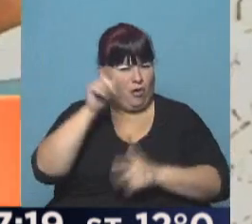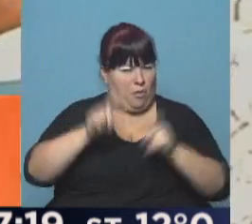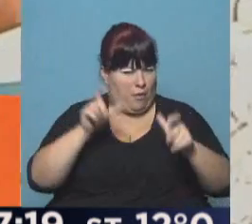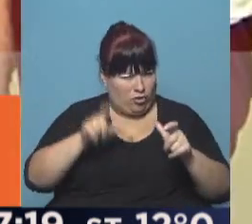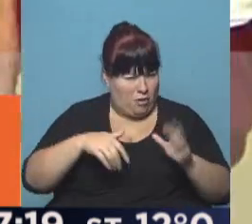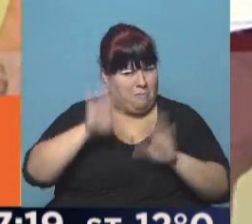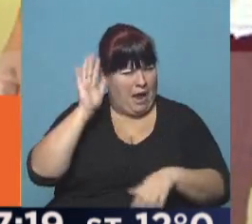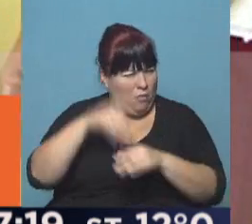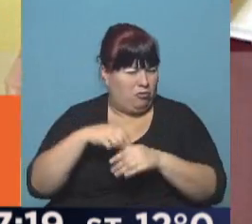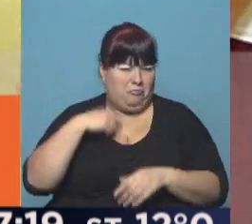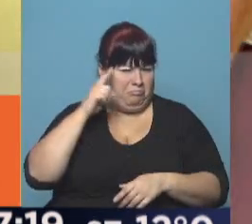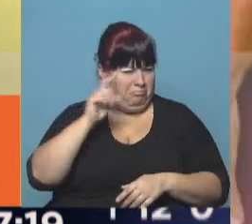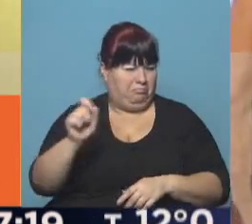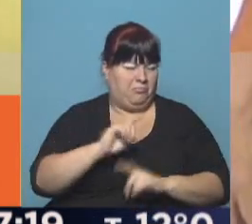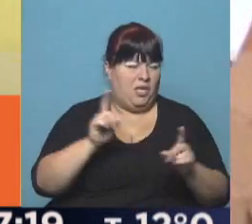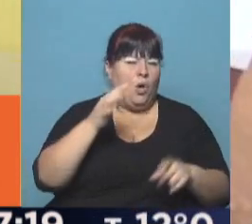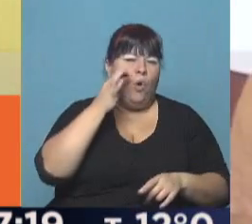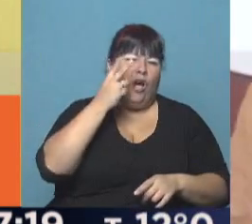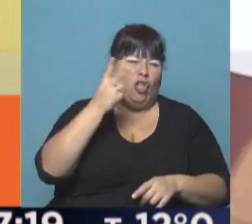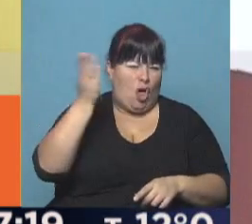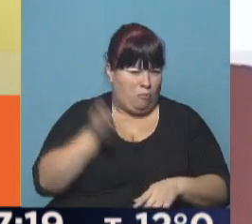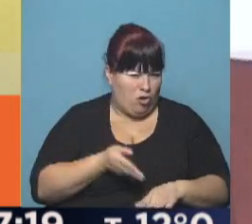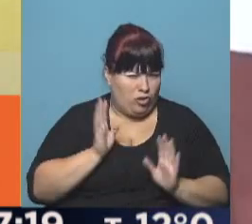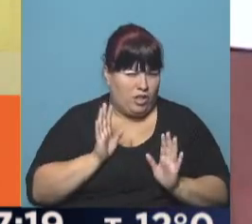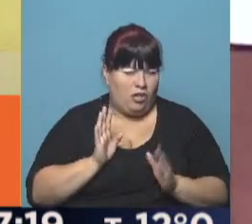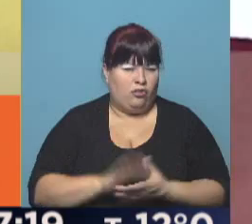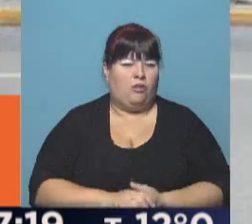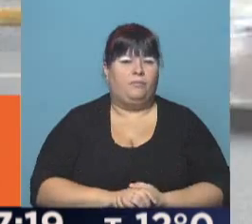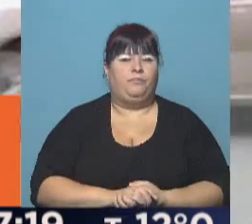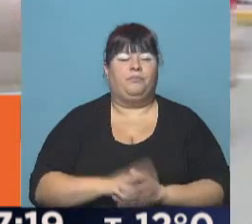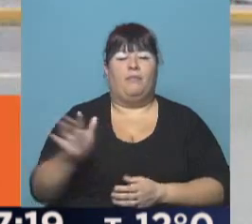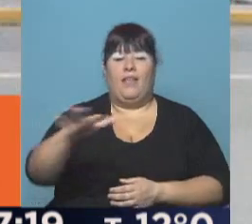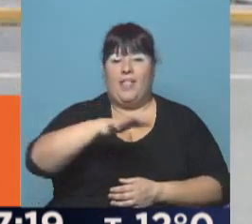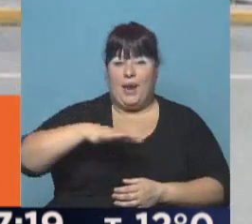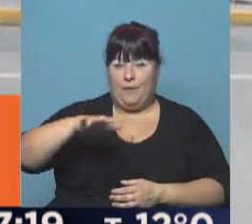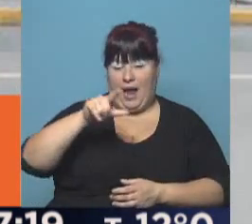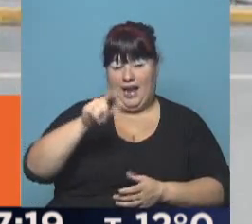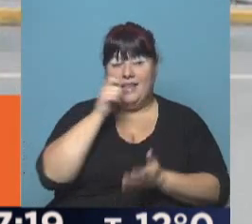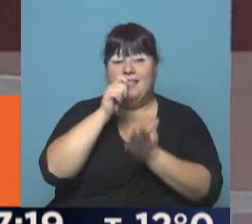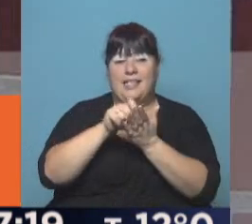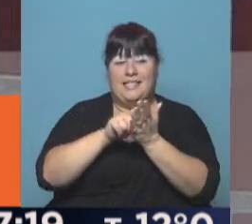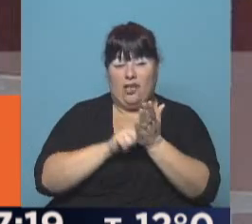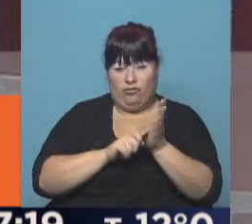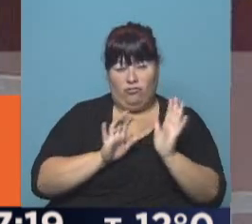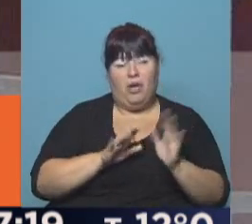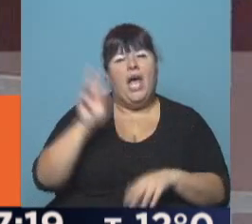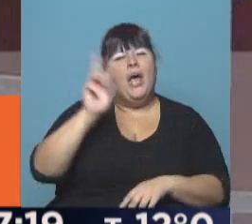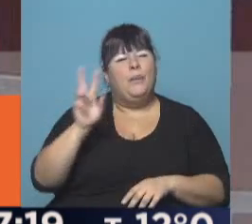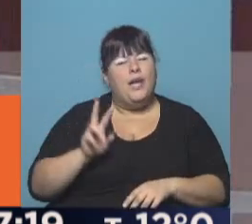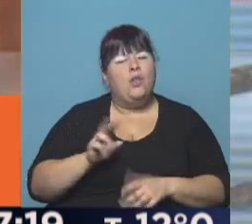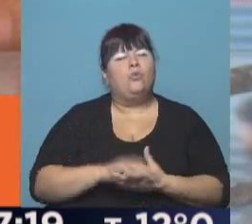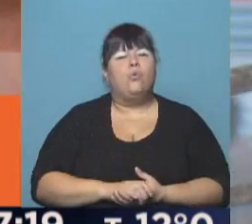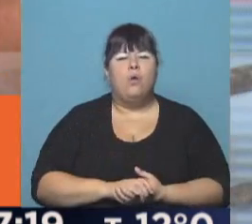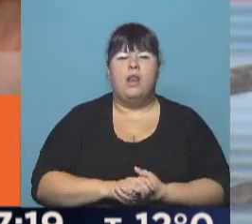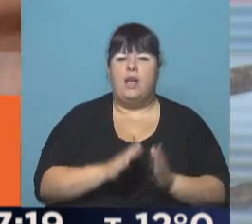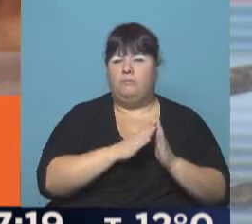personas un poquito más a votar. Es un 42% de la población del censo electoral. Venezuela ha hecho